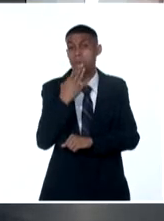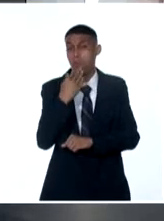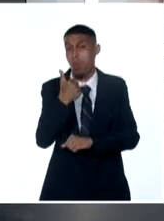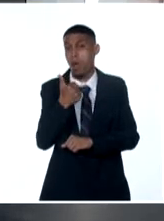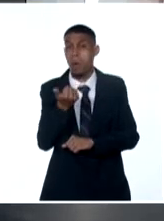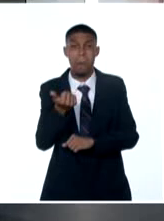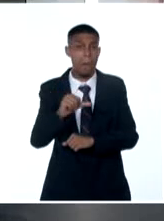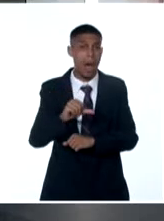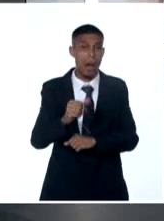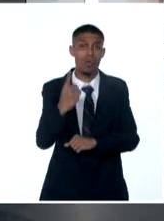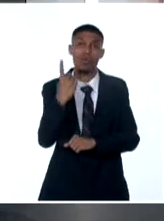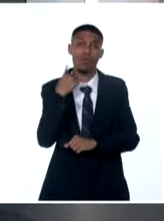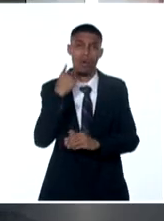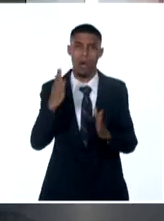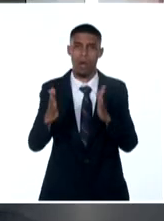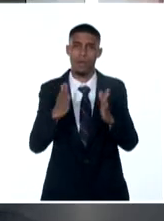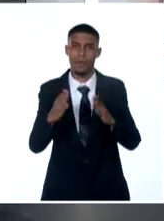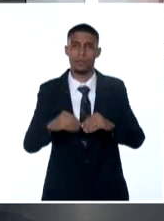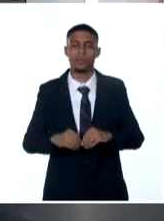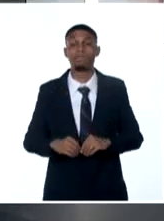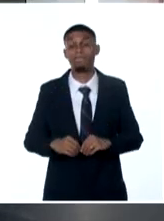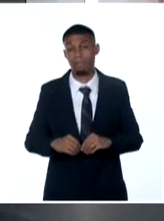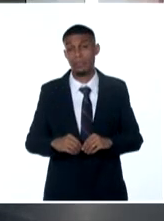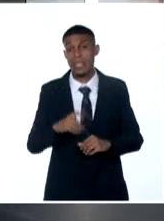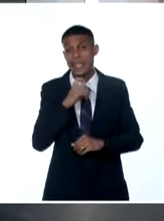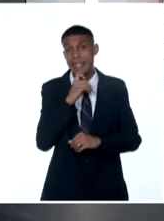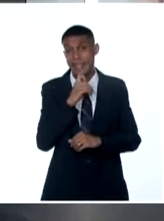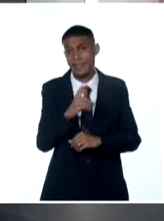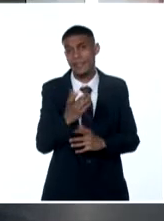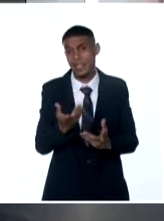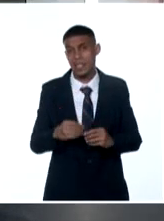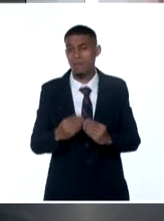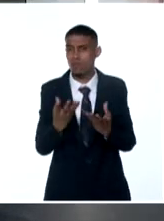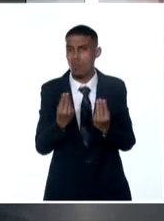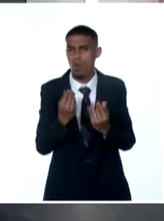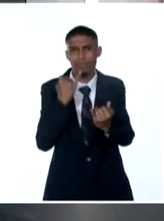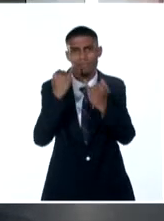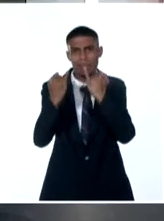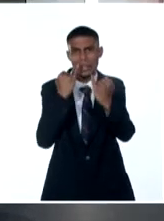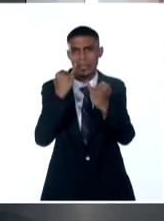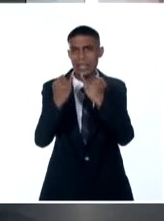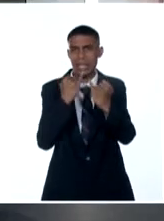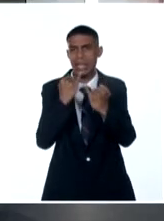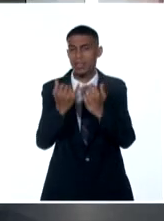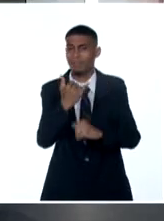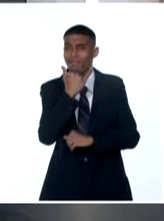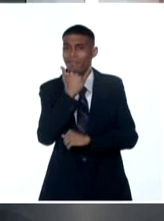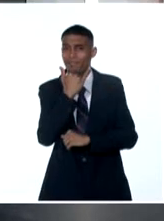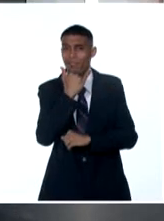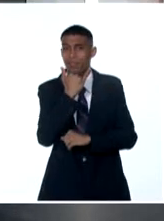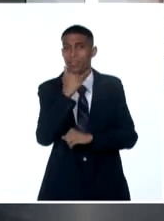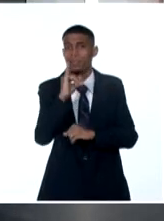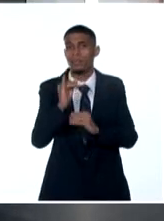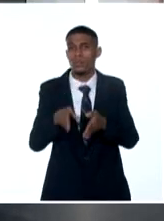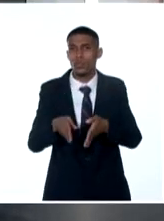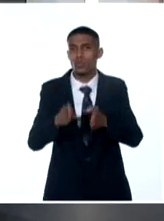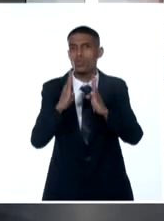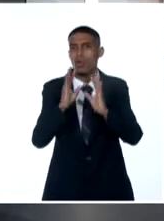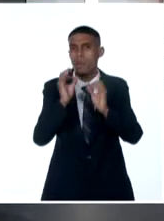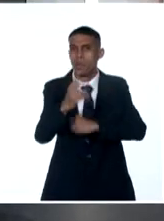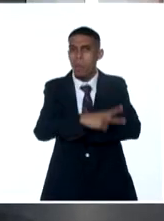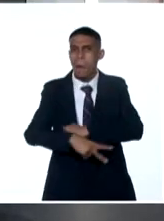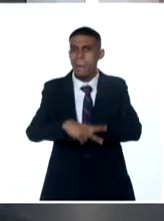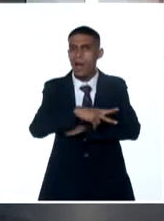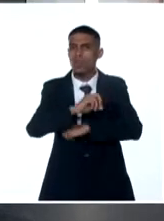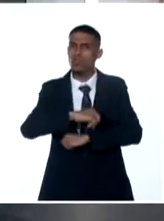año. Y decía que es difícil porque se han creado muchos intereses, se han dañado la institucionalidad de ese país, hay